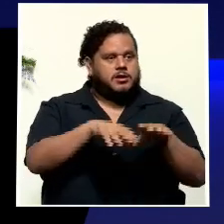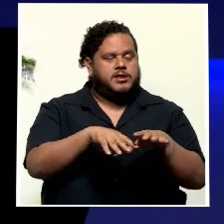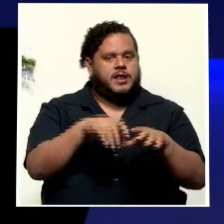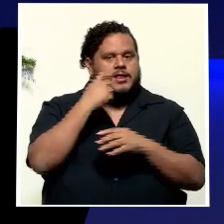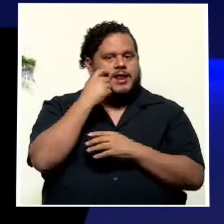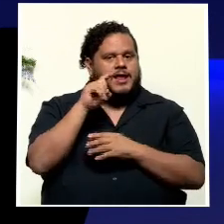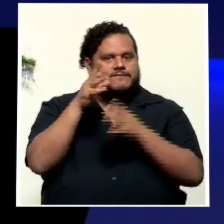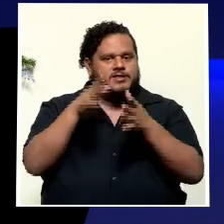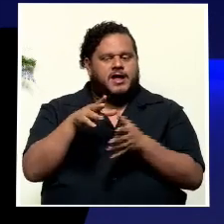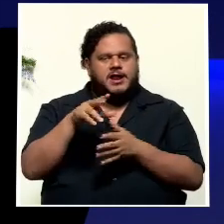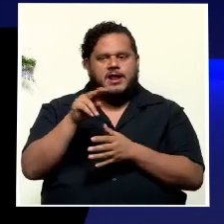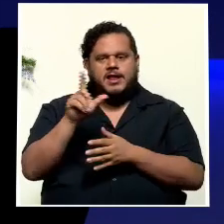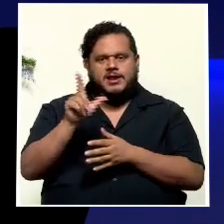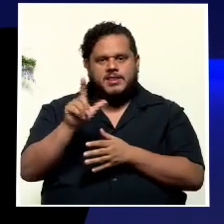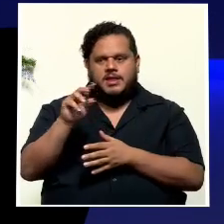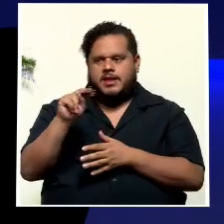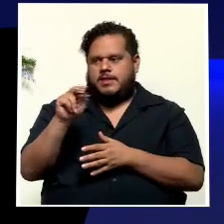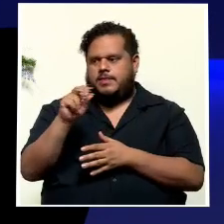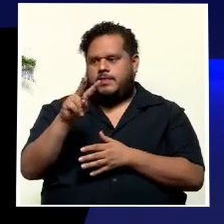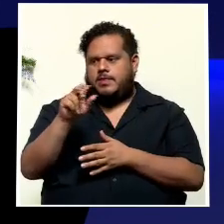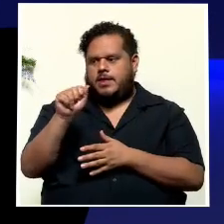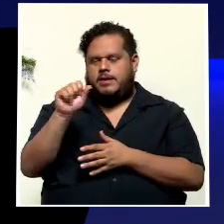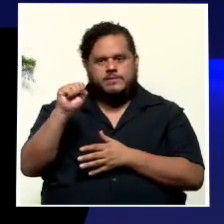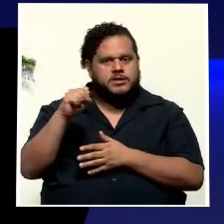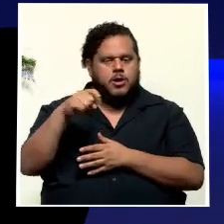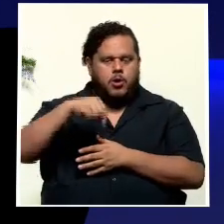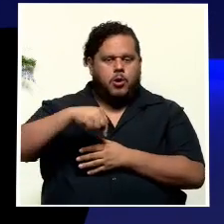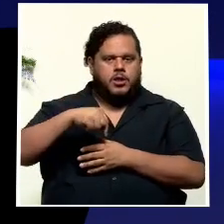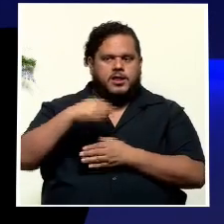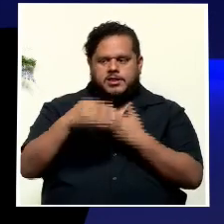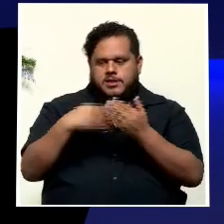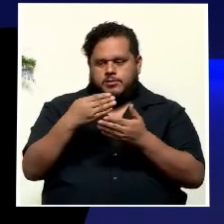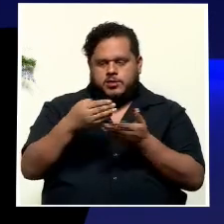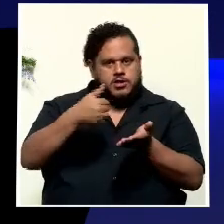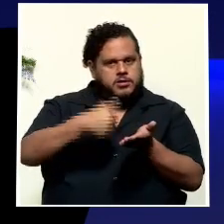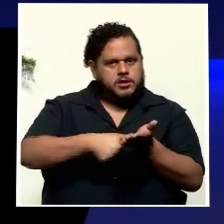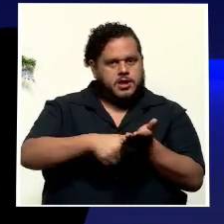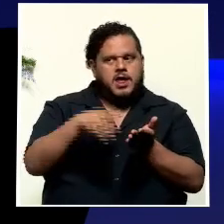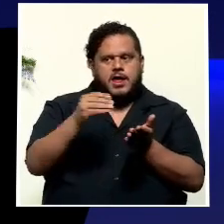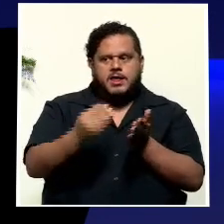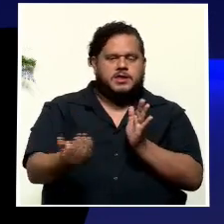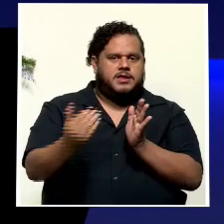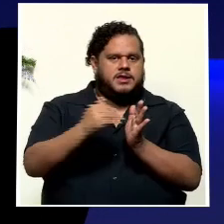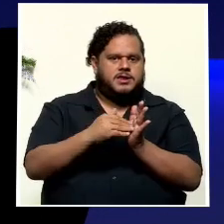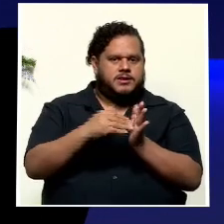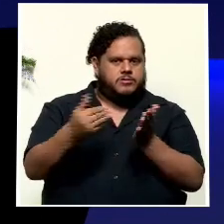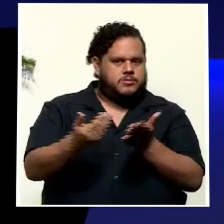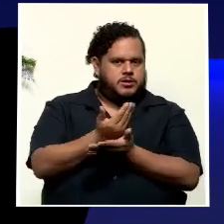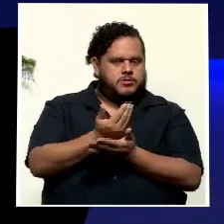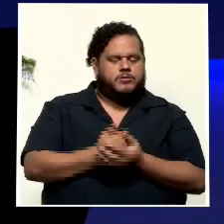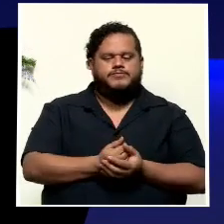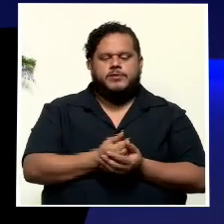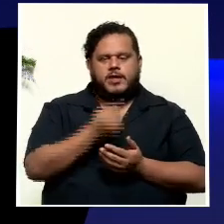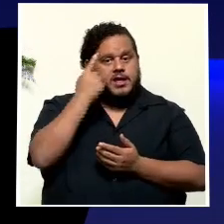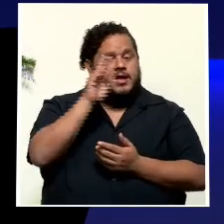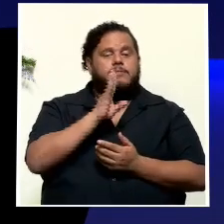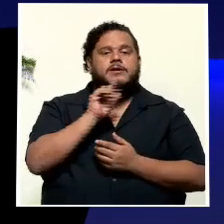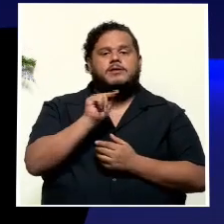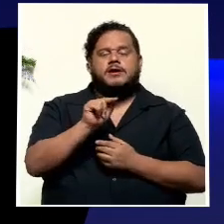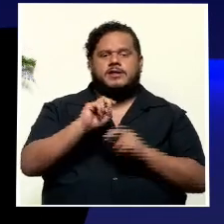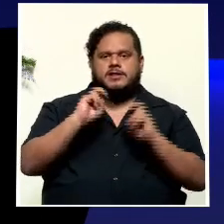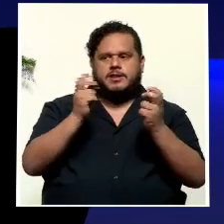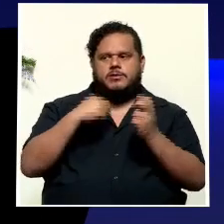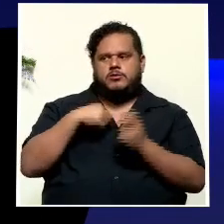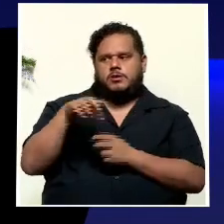Emilia Navas, hoy está en proceso de elección y renovación. Para hablar de este tema, invité